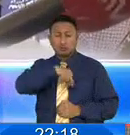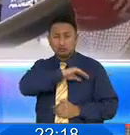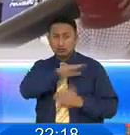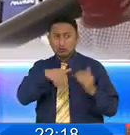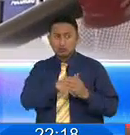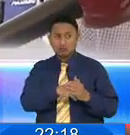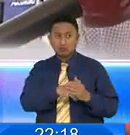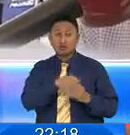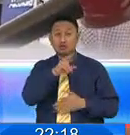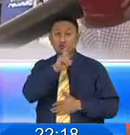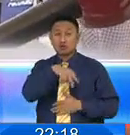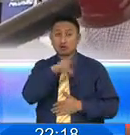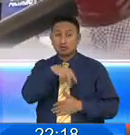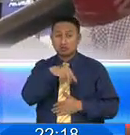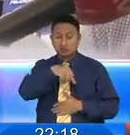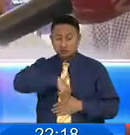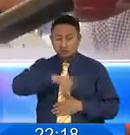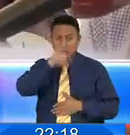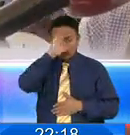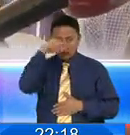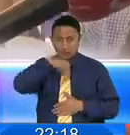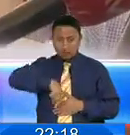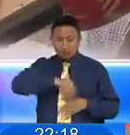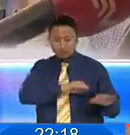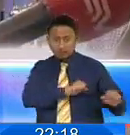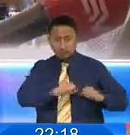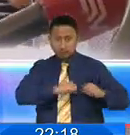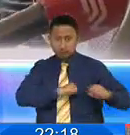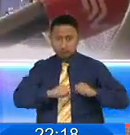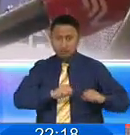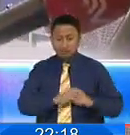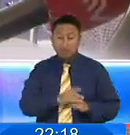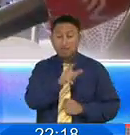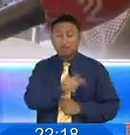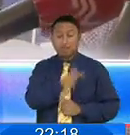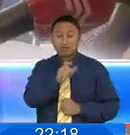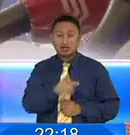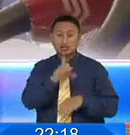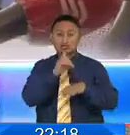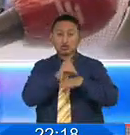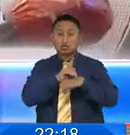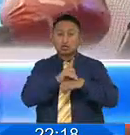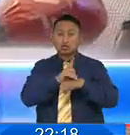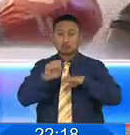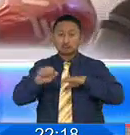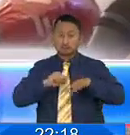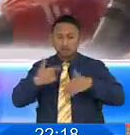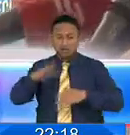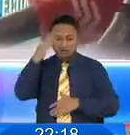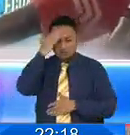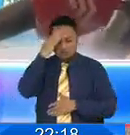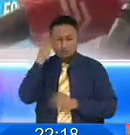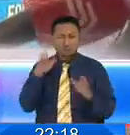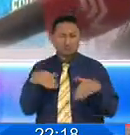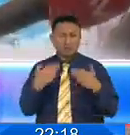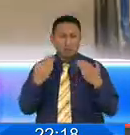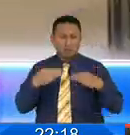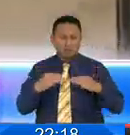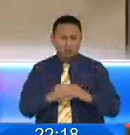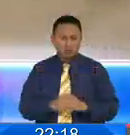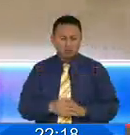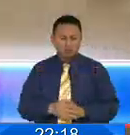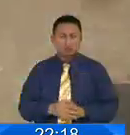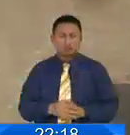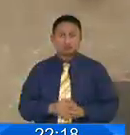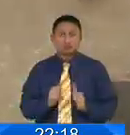de 2 meses trabajando en este tema. Nuestros centros y nuestro personal médico y operativo conoce la metodología, estamos listos. En cada